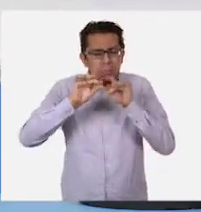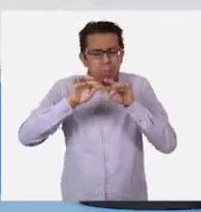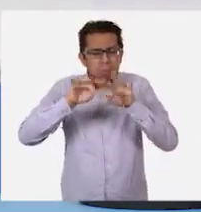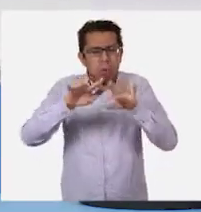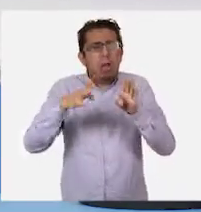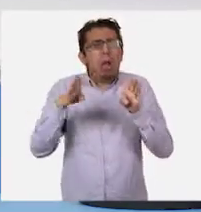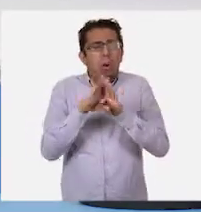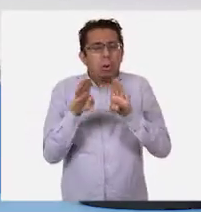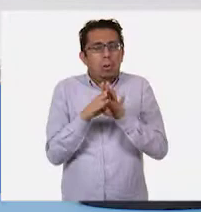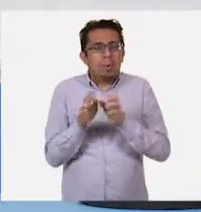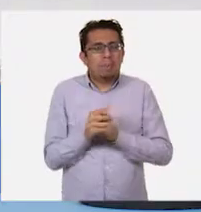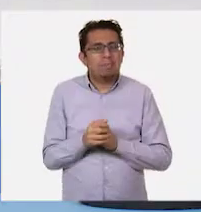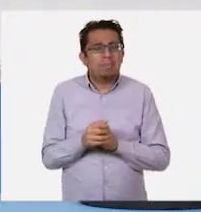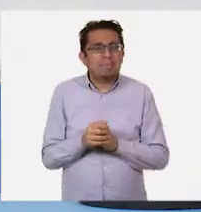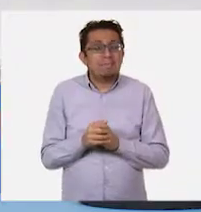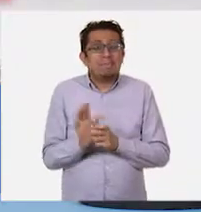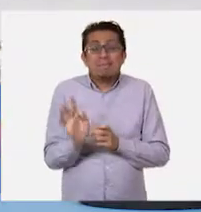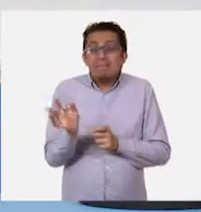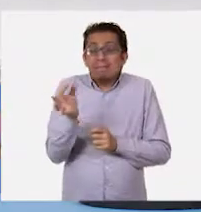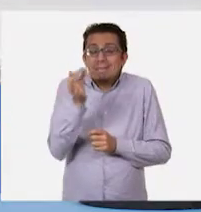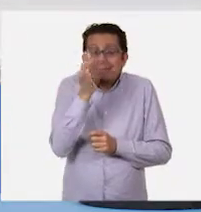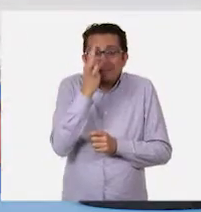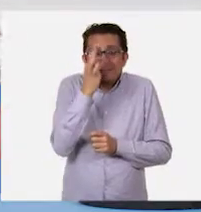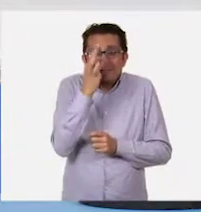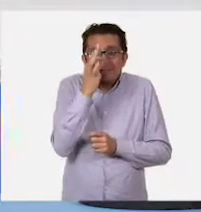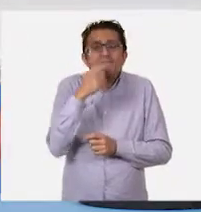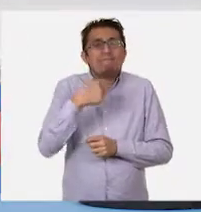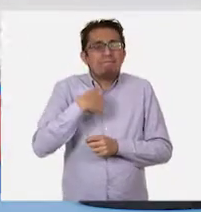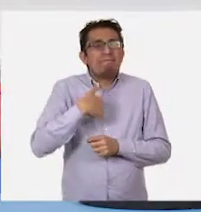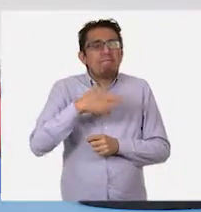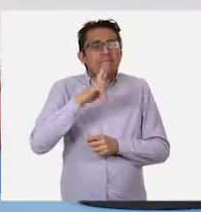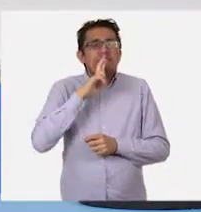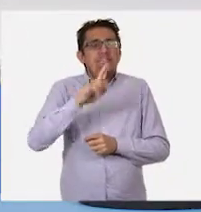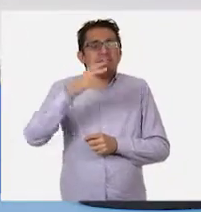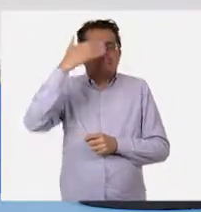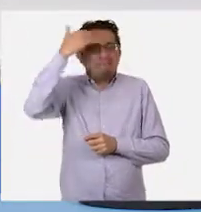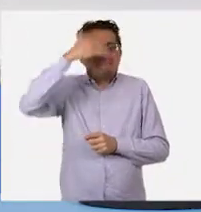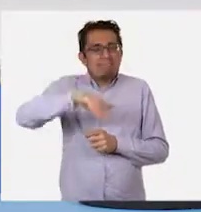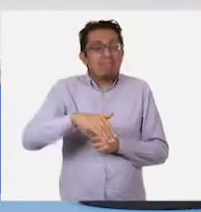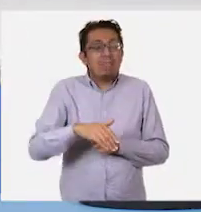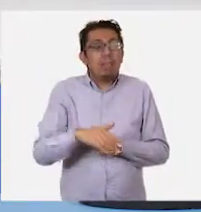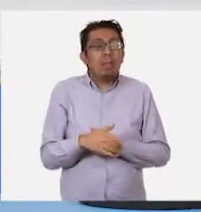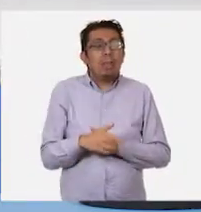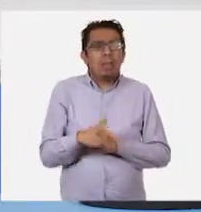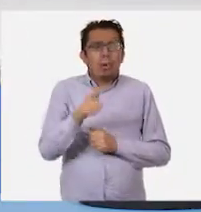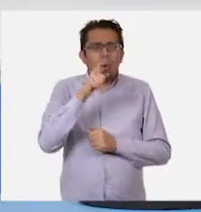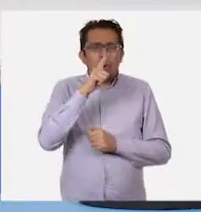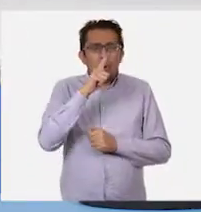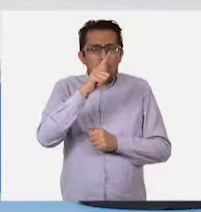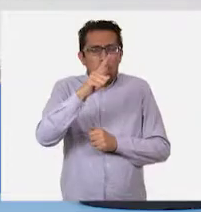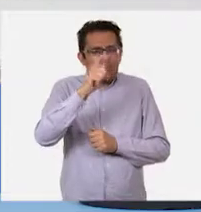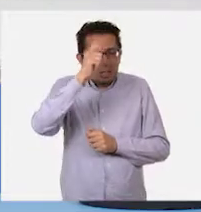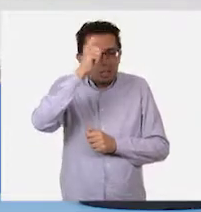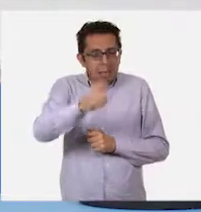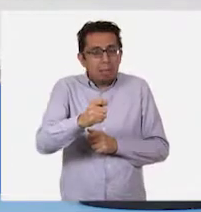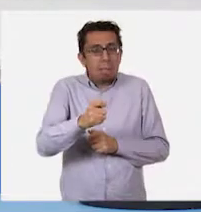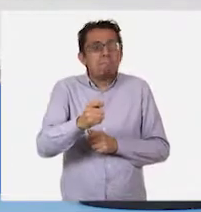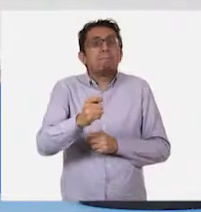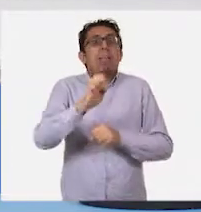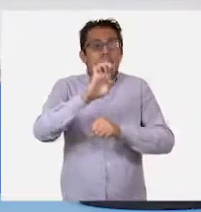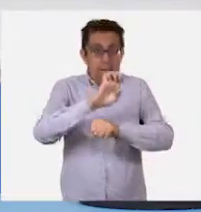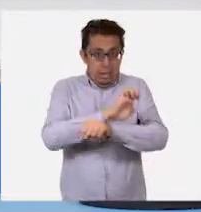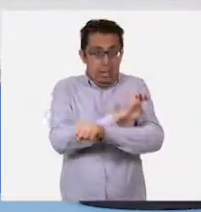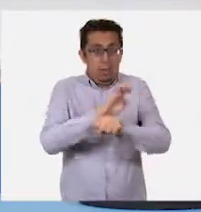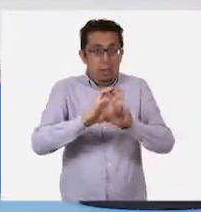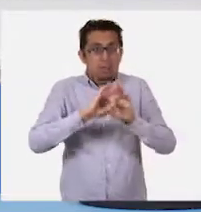¡Ay! Tocó, ¡casi, Juan Carlos! ¡Casi! ¡Tengo la respuesta! ¡Bien! La luz es una forma de energía